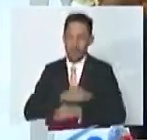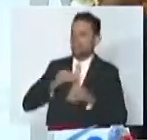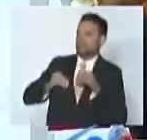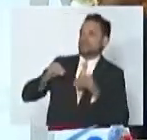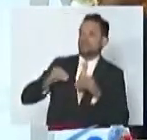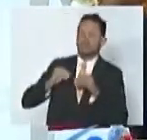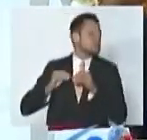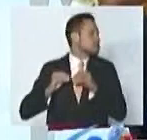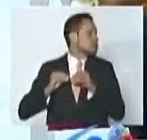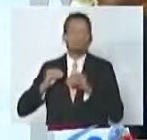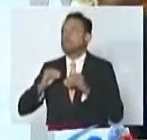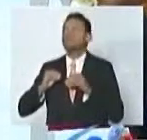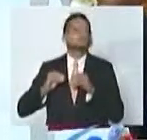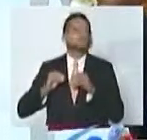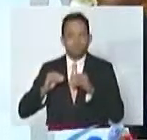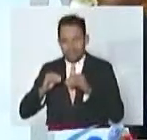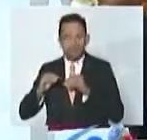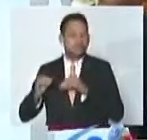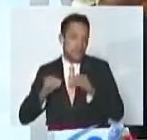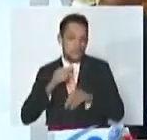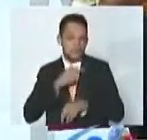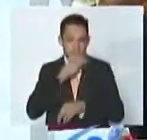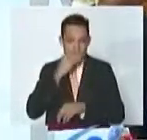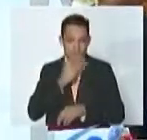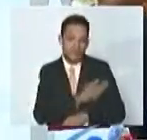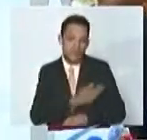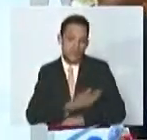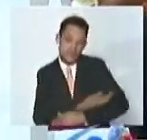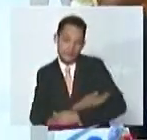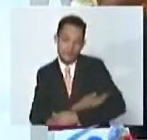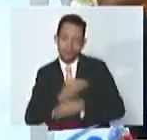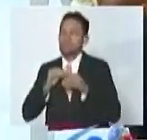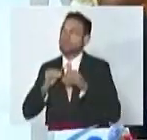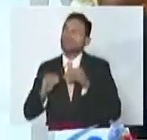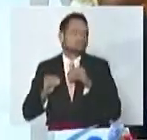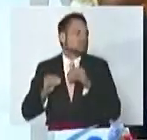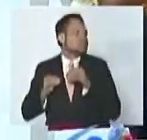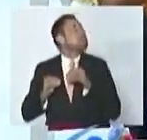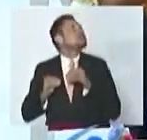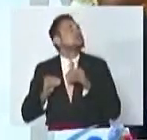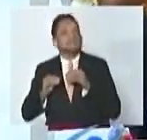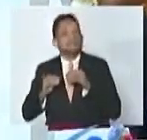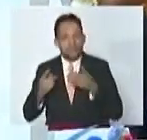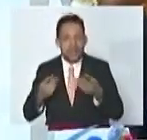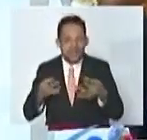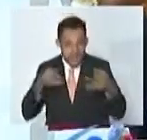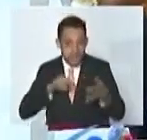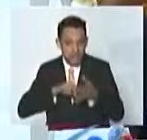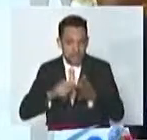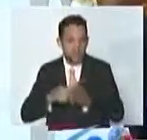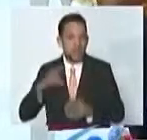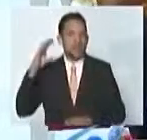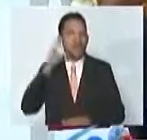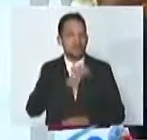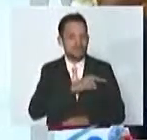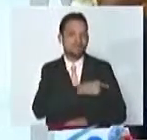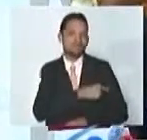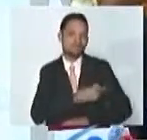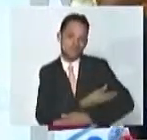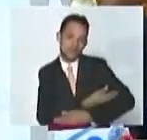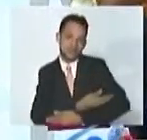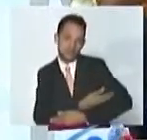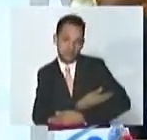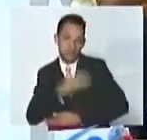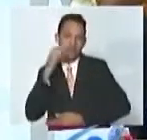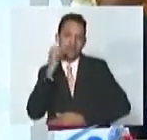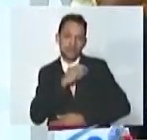voltea, porque se mueve, porque está hacia, se mueve hacia donde está el sonido, el objeto que yo le, no que le